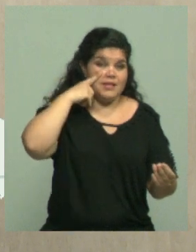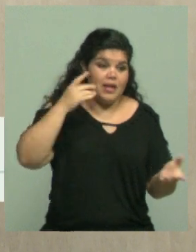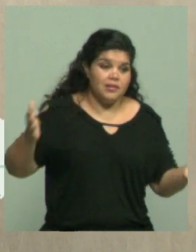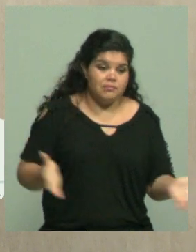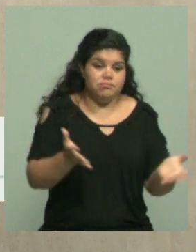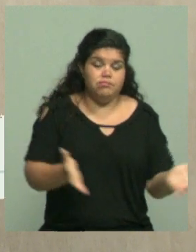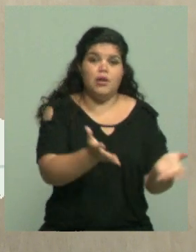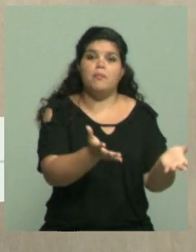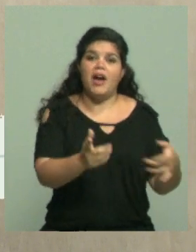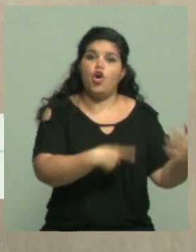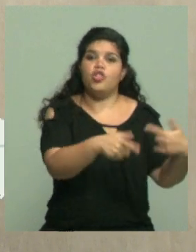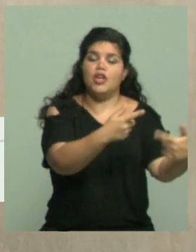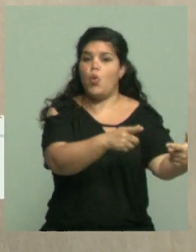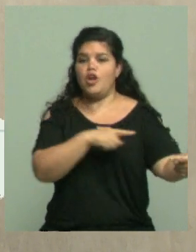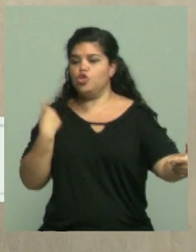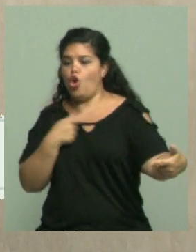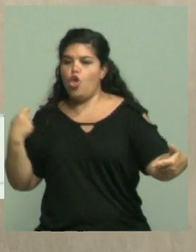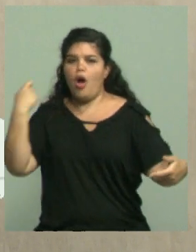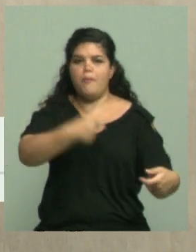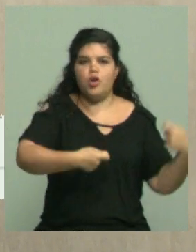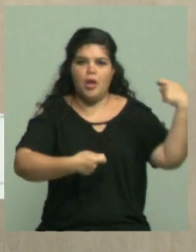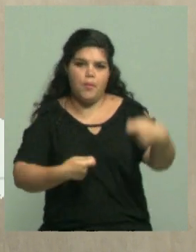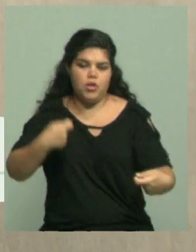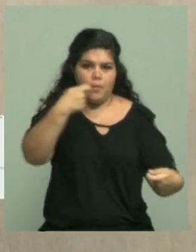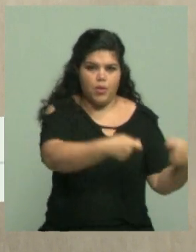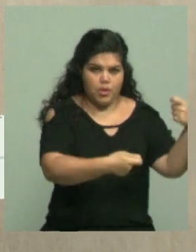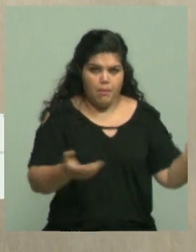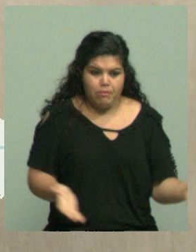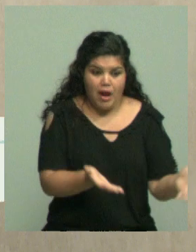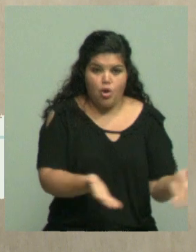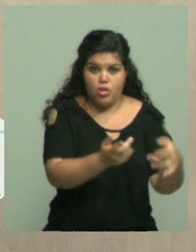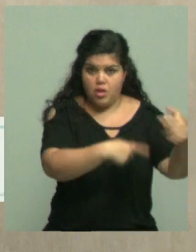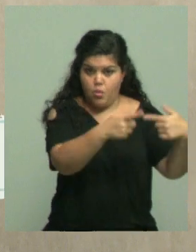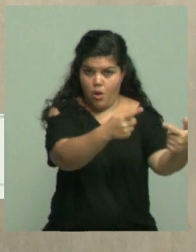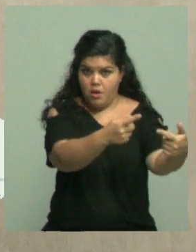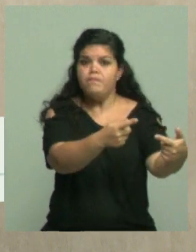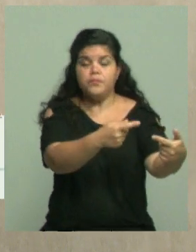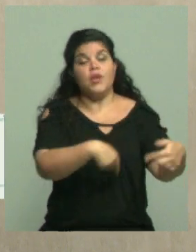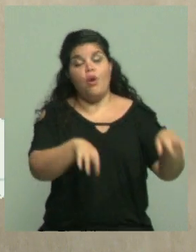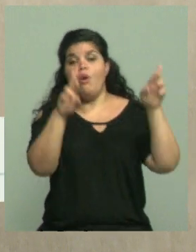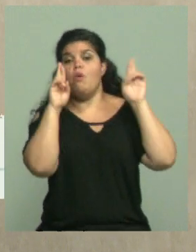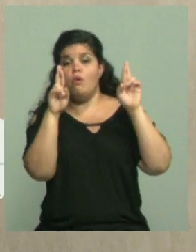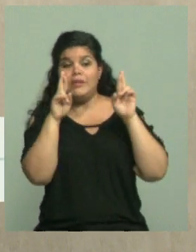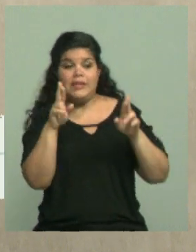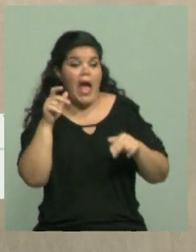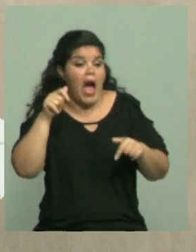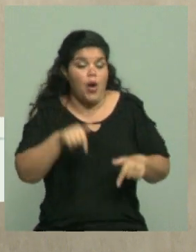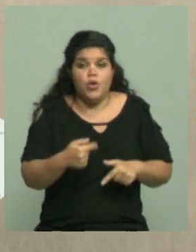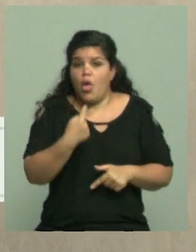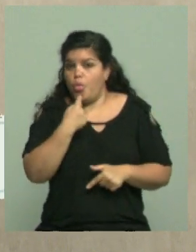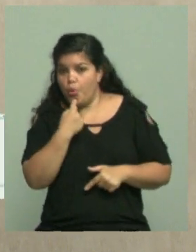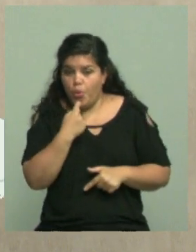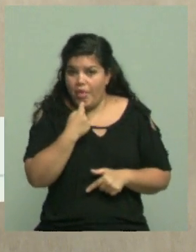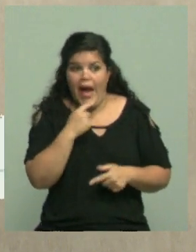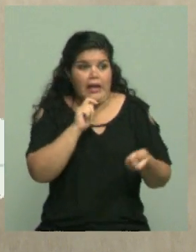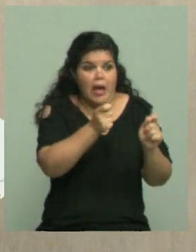mayor cobertura llegue y sí hay que esperar a la normativa. Hoy por hoy digamos, trae mucha inquietud, mucha